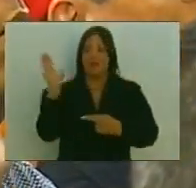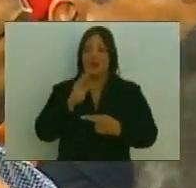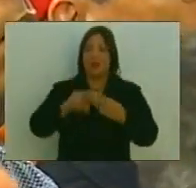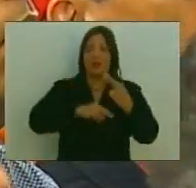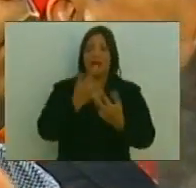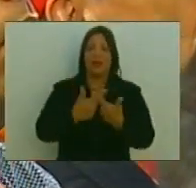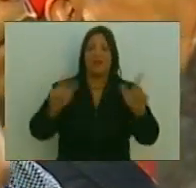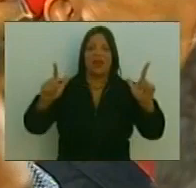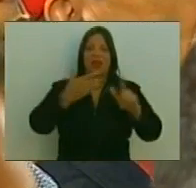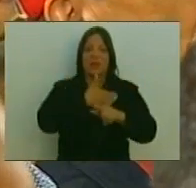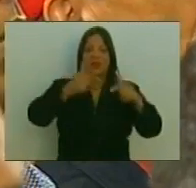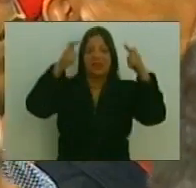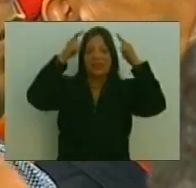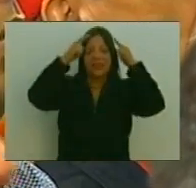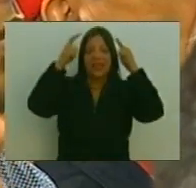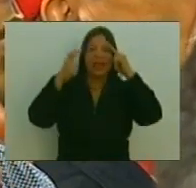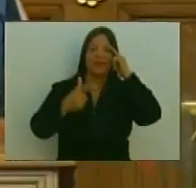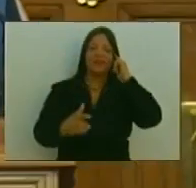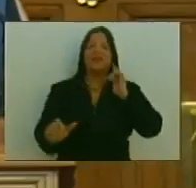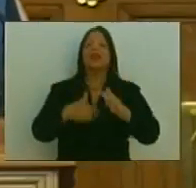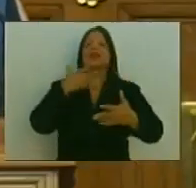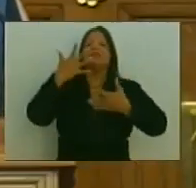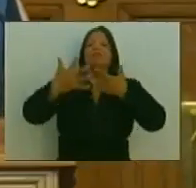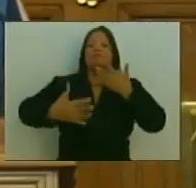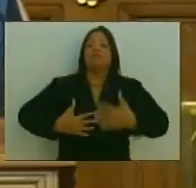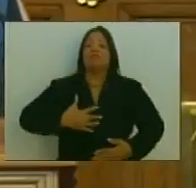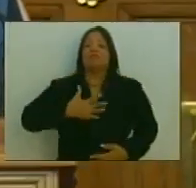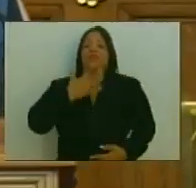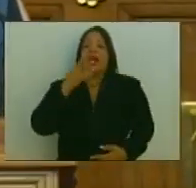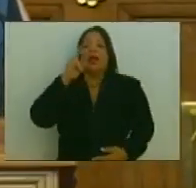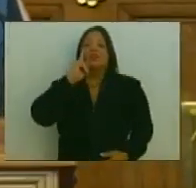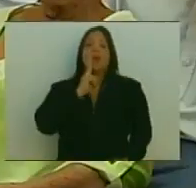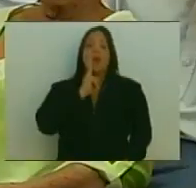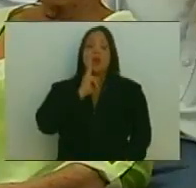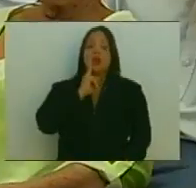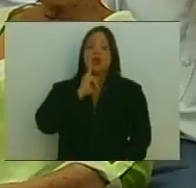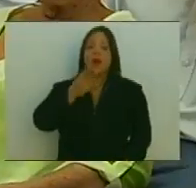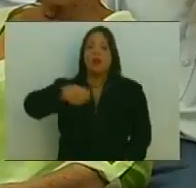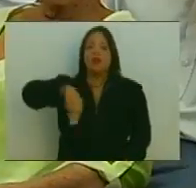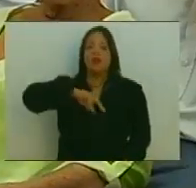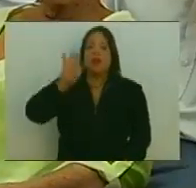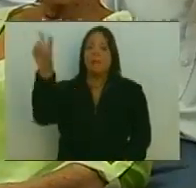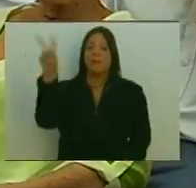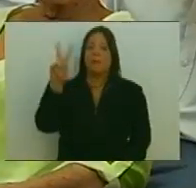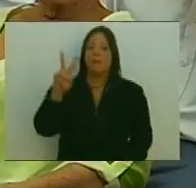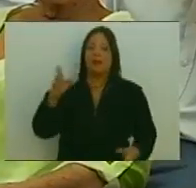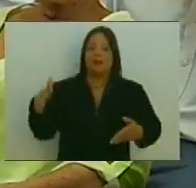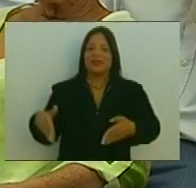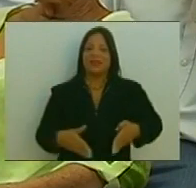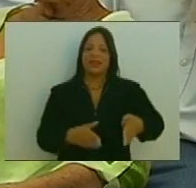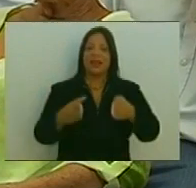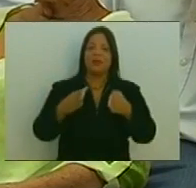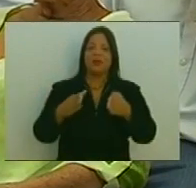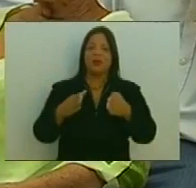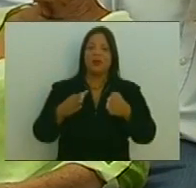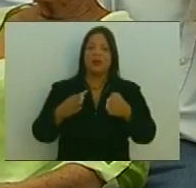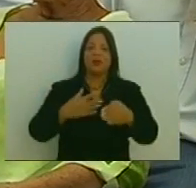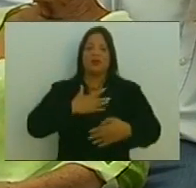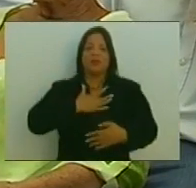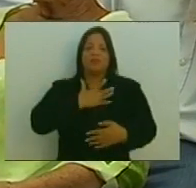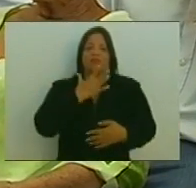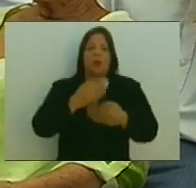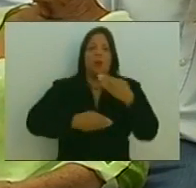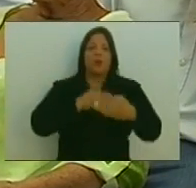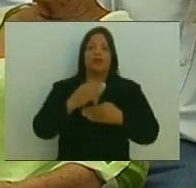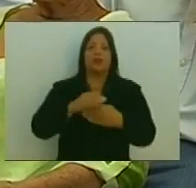por el comandante Hugo Chávez e inspirada en el ideario de Simón Bolívar, nuestra patria se encaminó hacia un apasionado